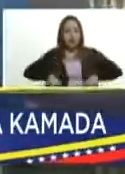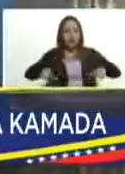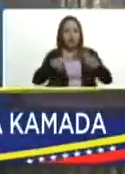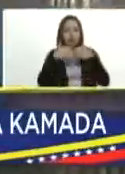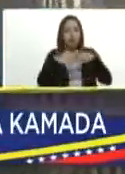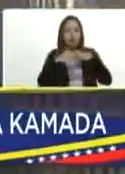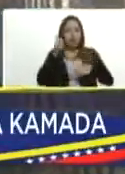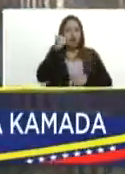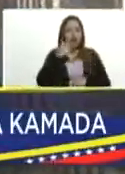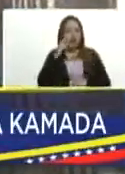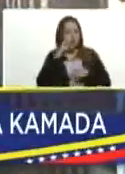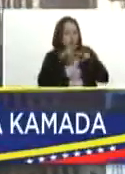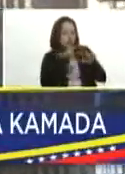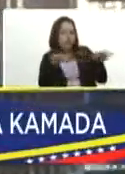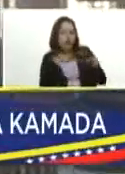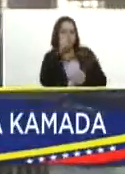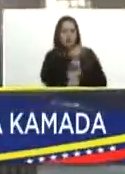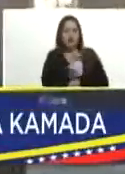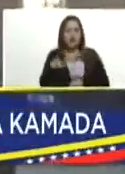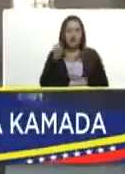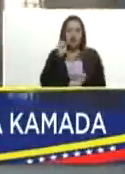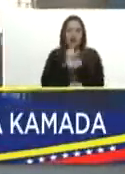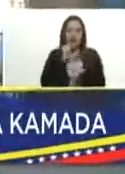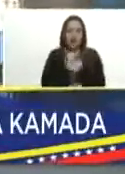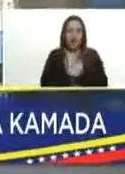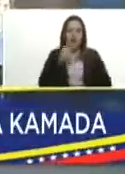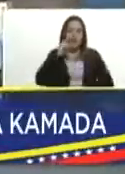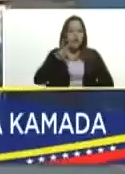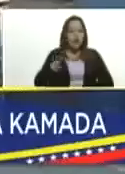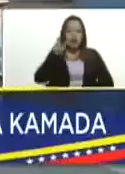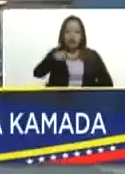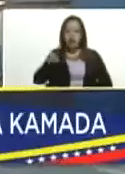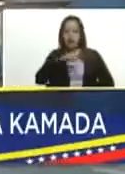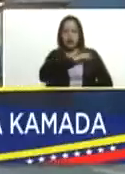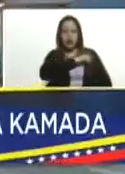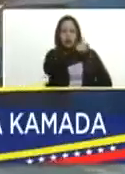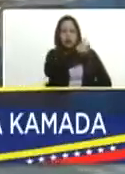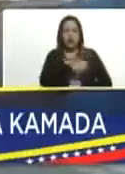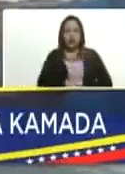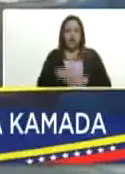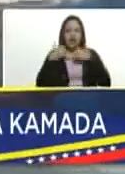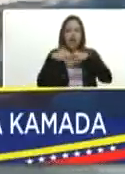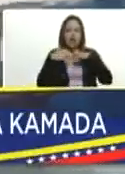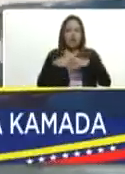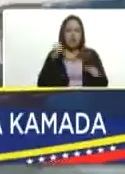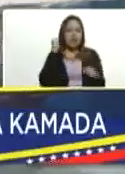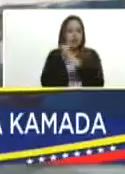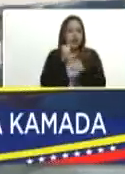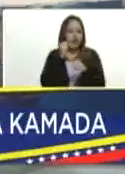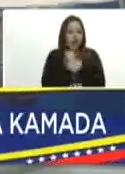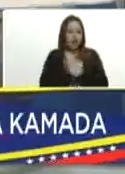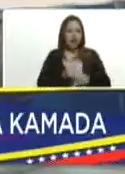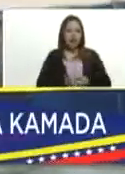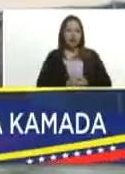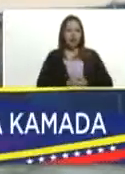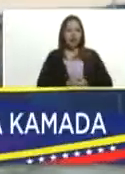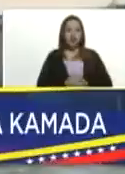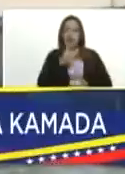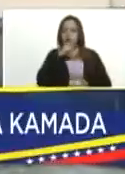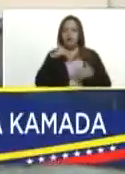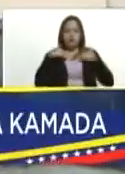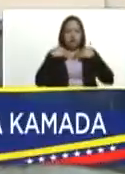y veo a los trabajadores, veo a las juntas directivas, a las empresas que trabajan y que no se